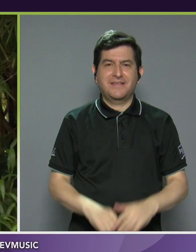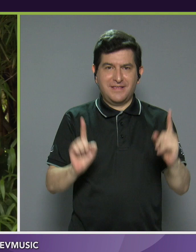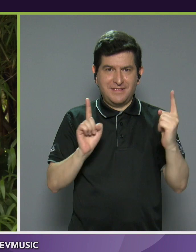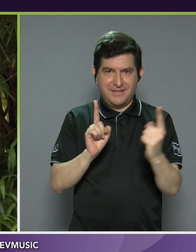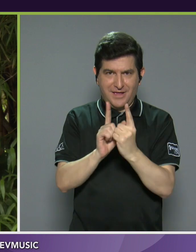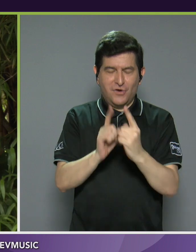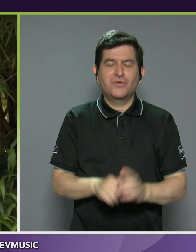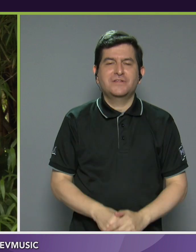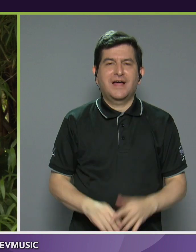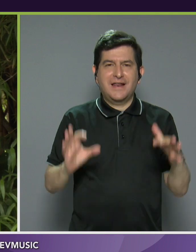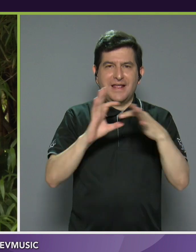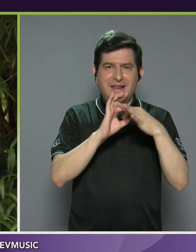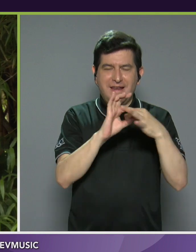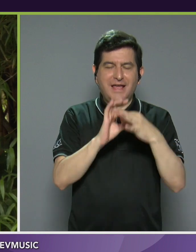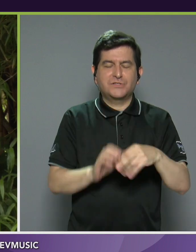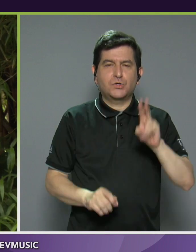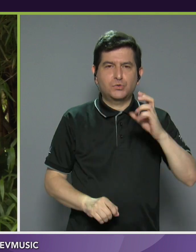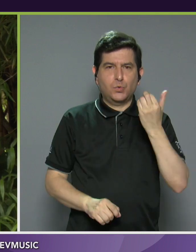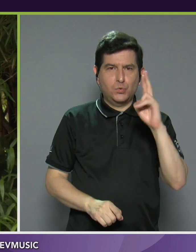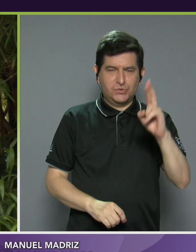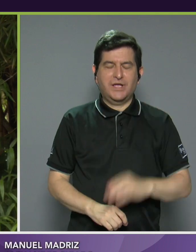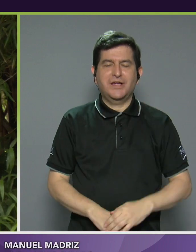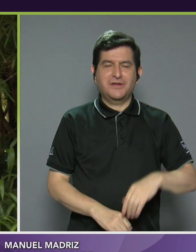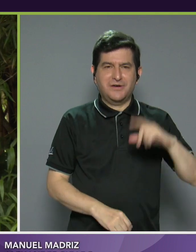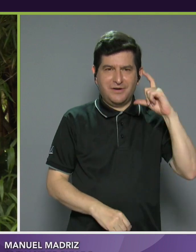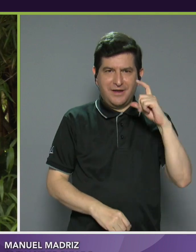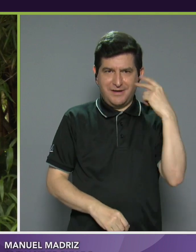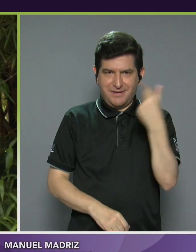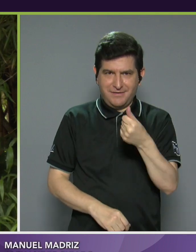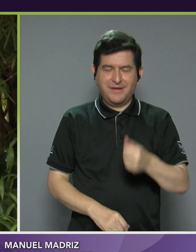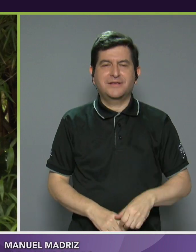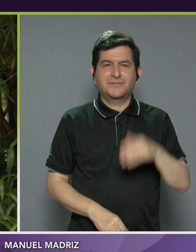sociales. Nos encuentra como Nexos UCR en Facebook,